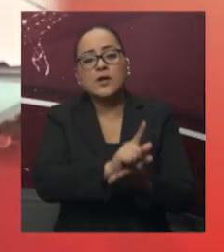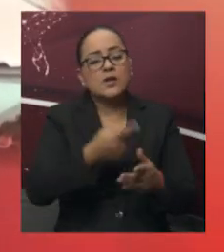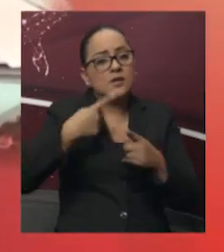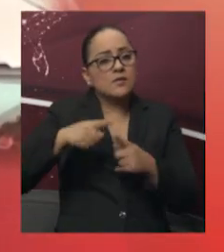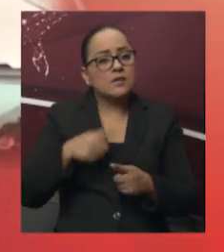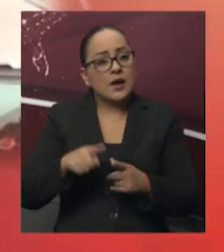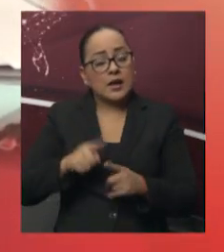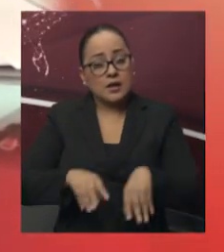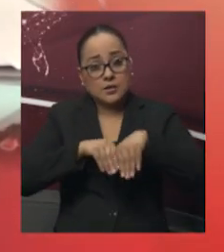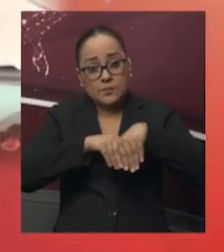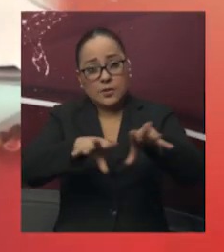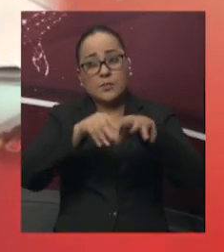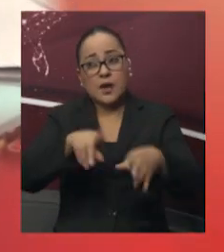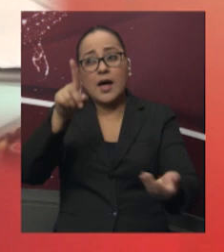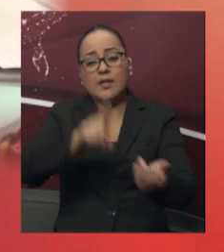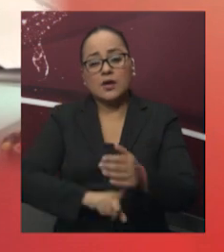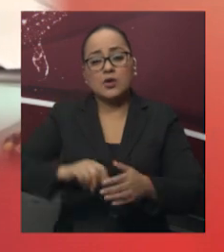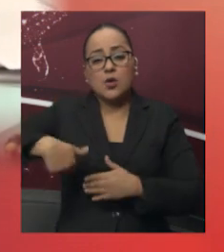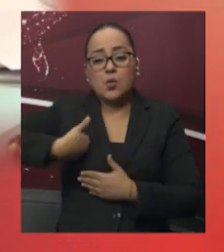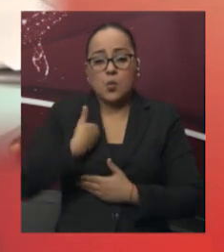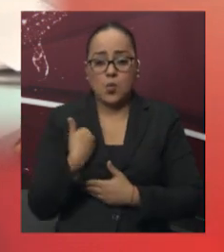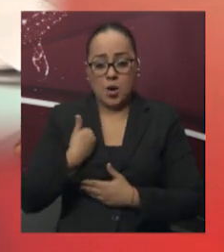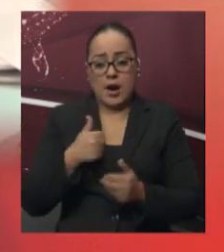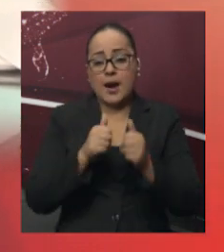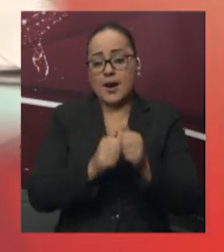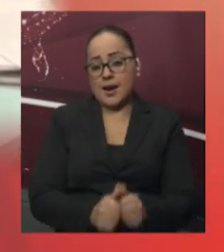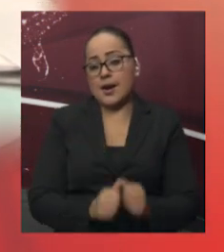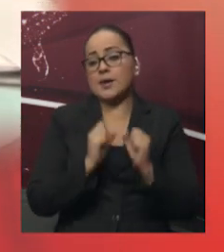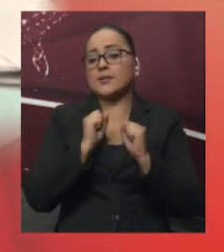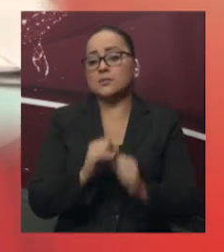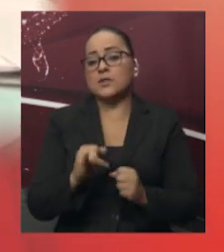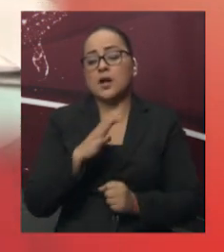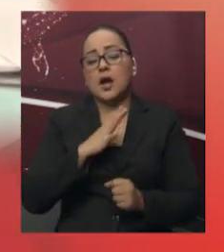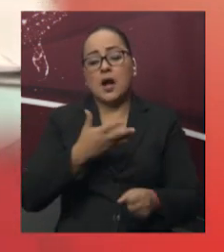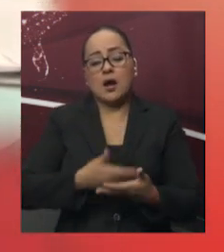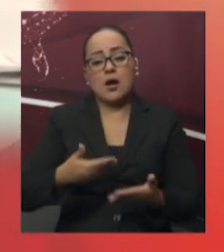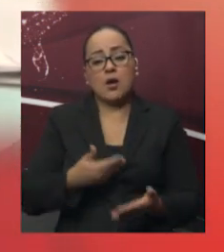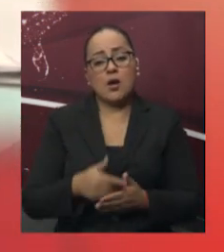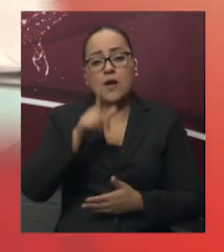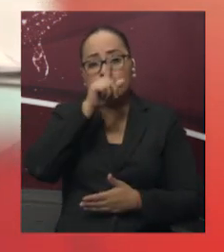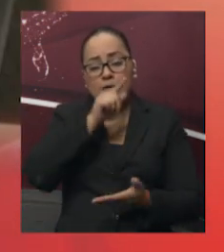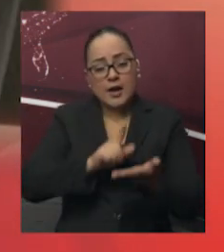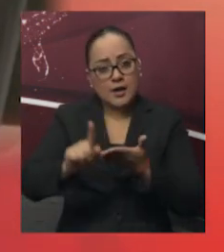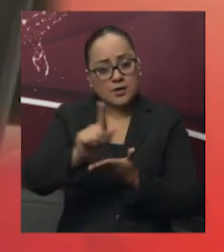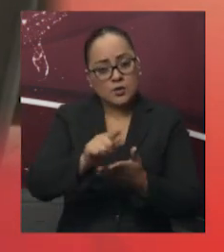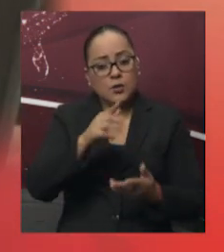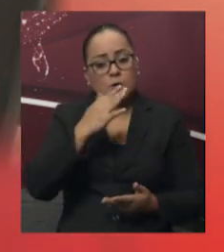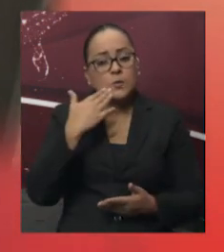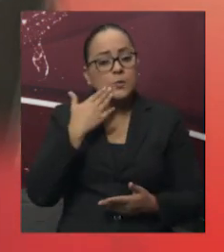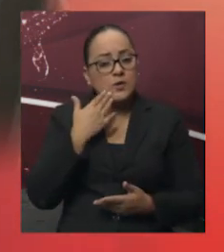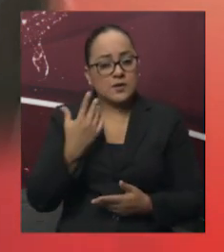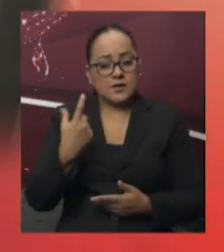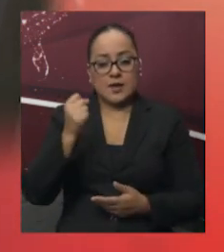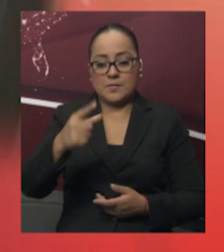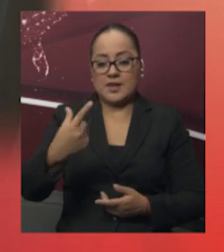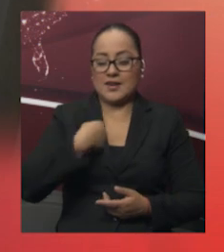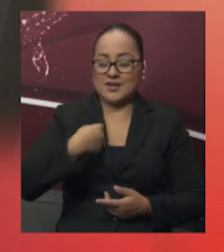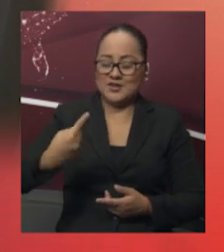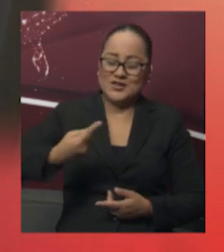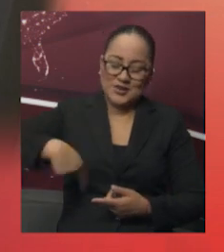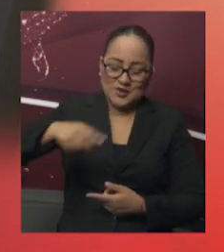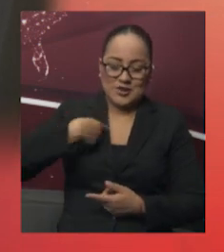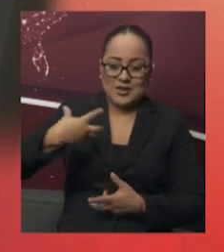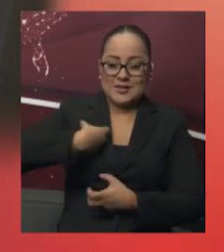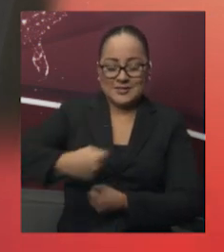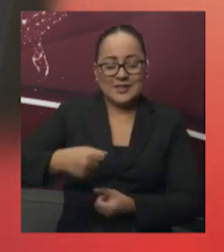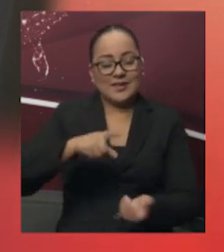se queda ahí en la red, que todas estas redes, Facebook y Twitter, que también los invitamos a que nos sigan nuestro trabajo legislativo